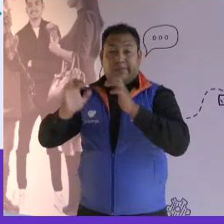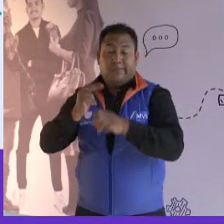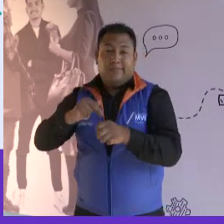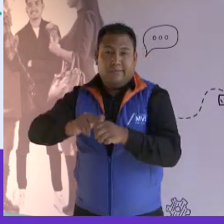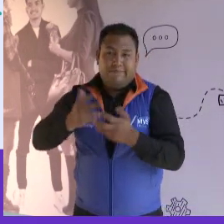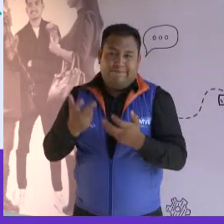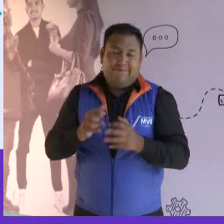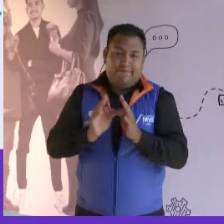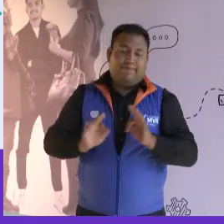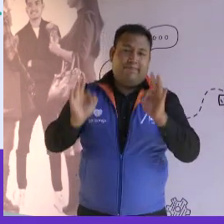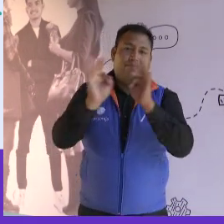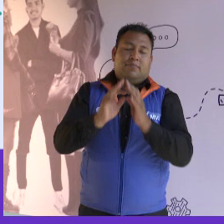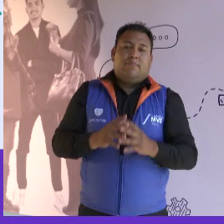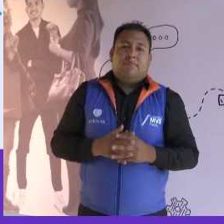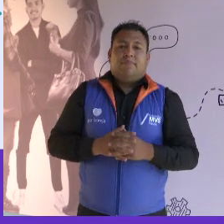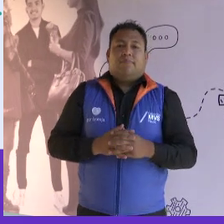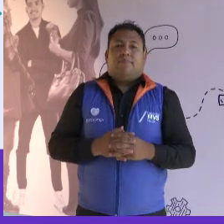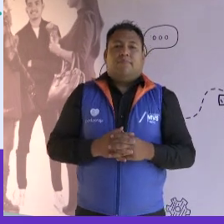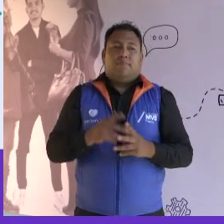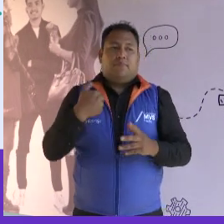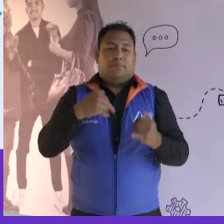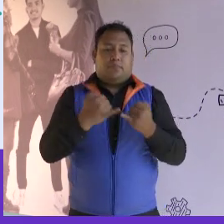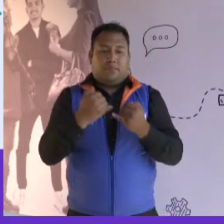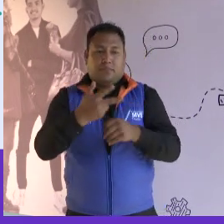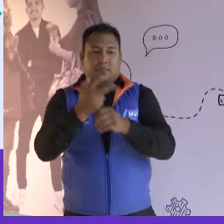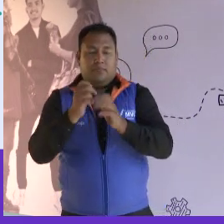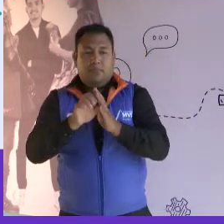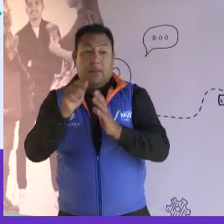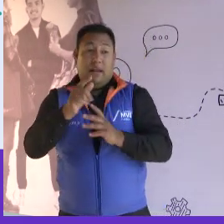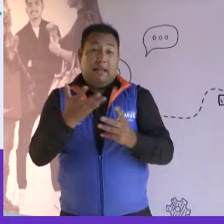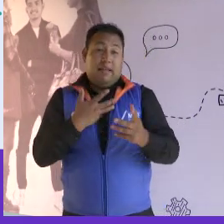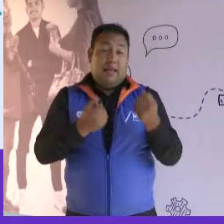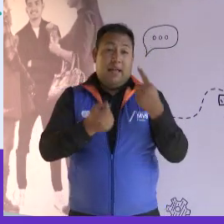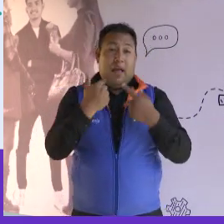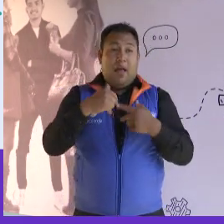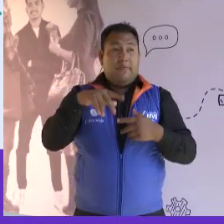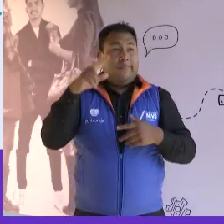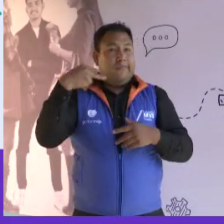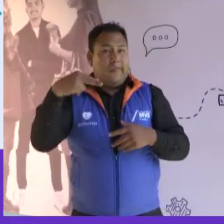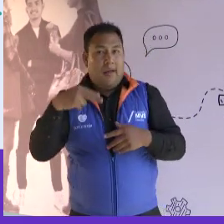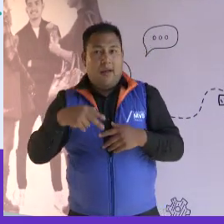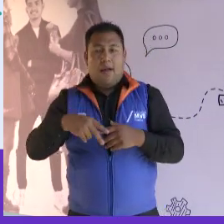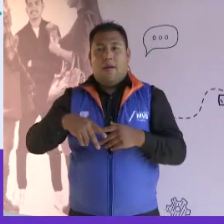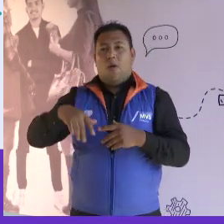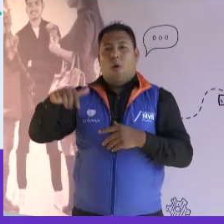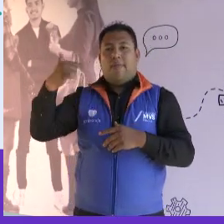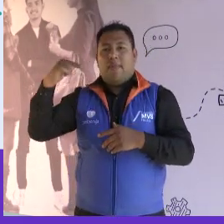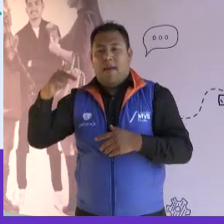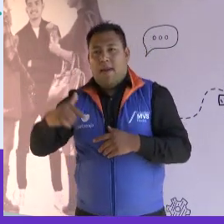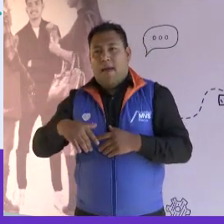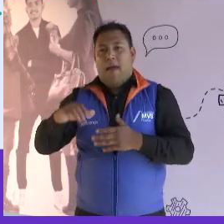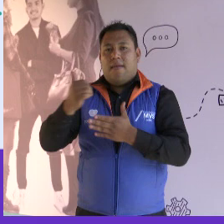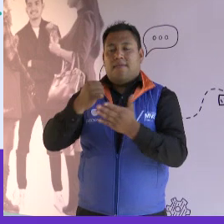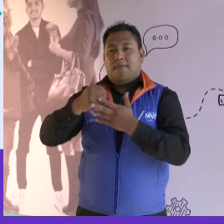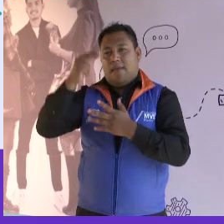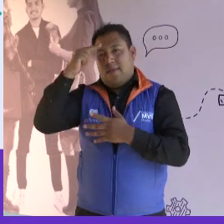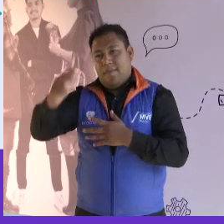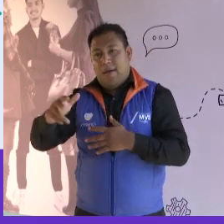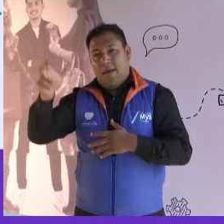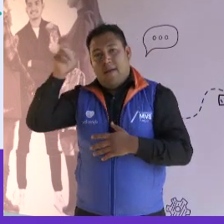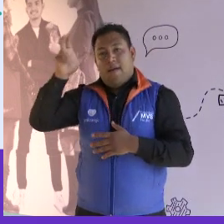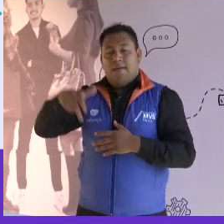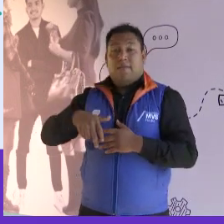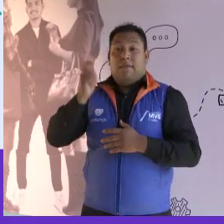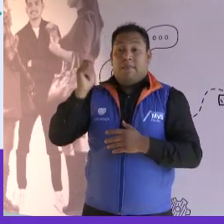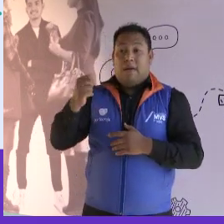personas igual de la universidad, unos eran de Veracruz, otros de Guadalajara, de Ciudad de México y de Hidalgo. Y todos dijeron, es que esto